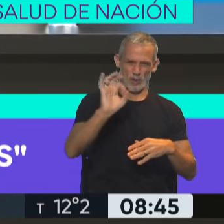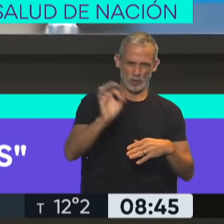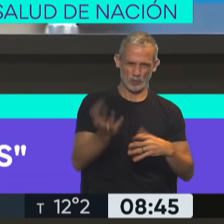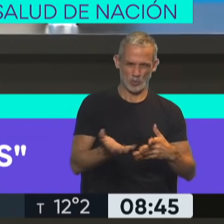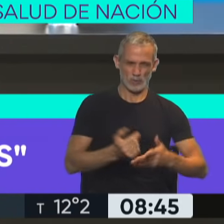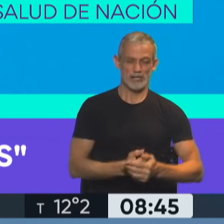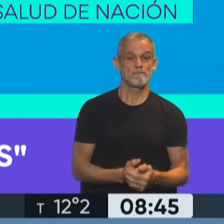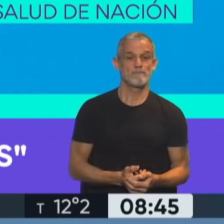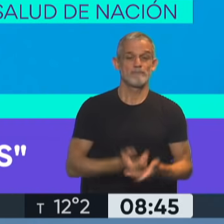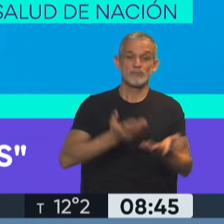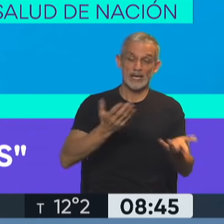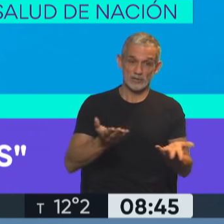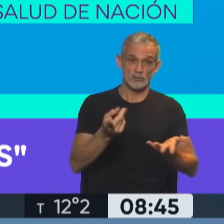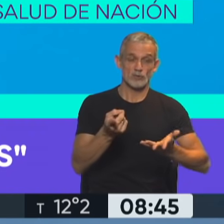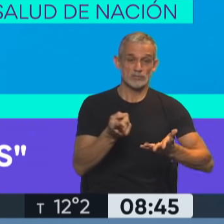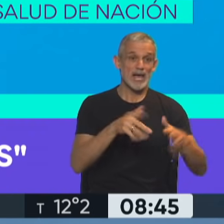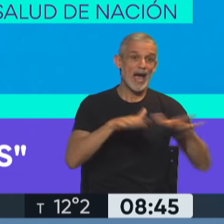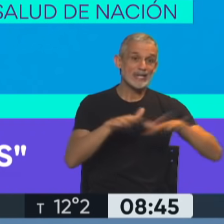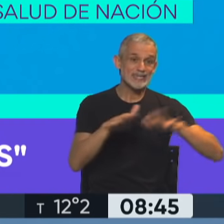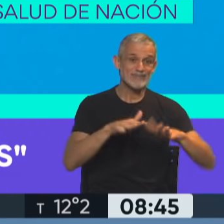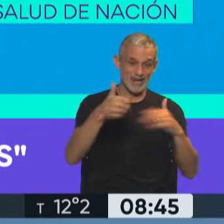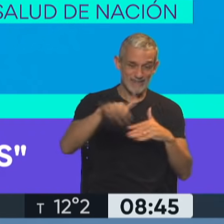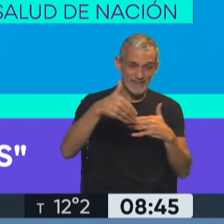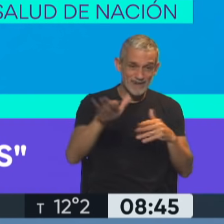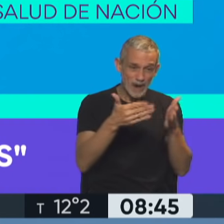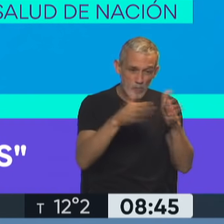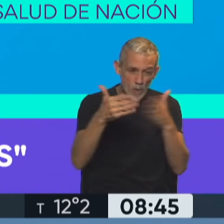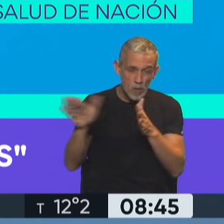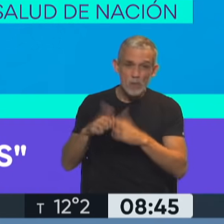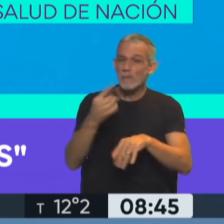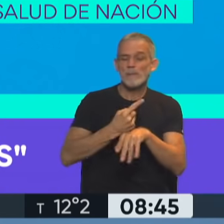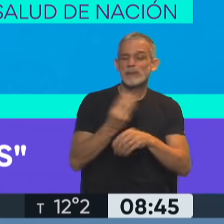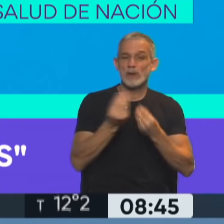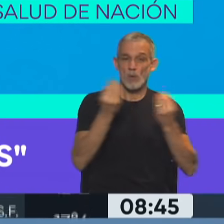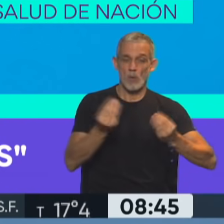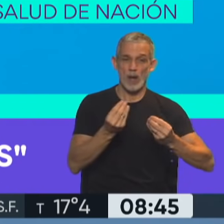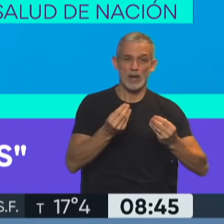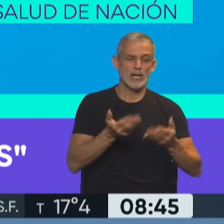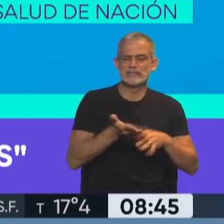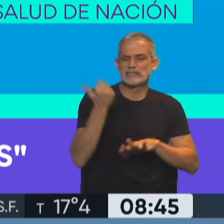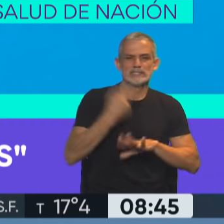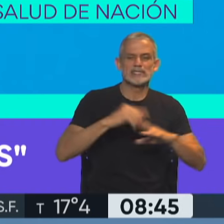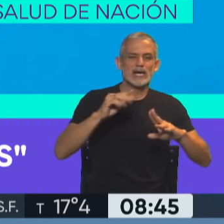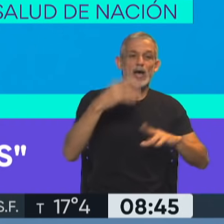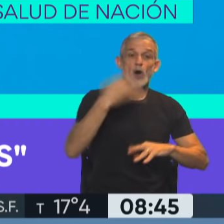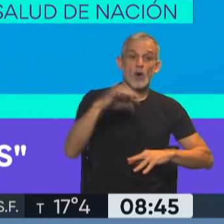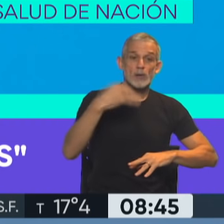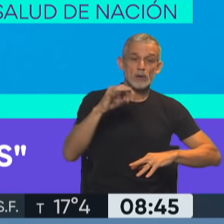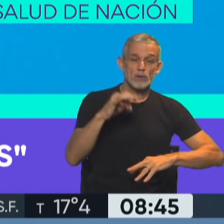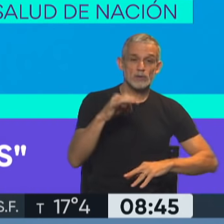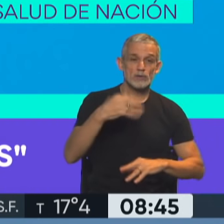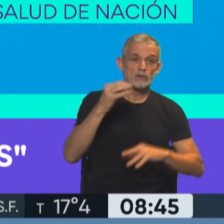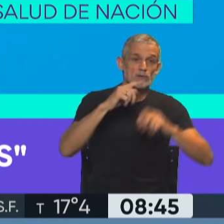Entonces, las actividades que vamos a ir habilitando es, primero, levantamos la obligatoriedad del uso